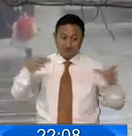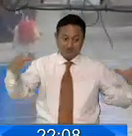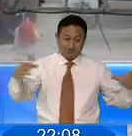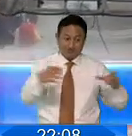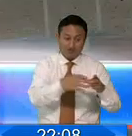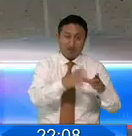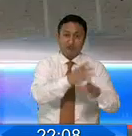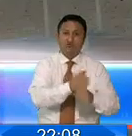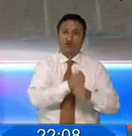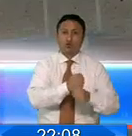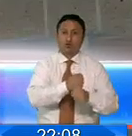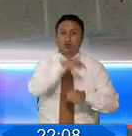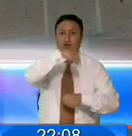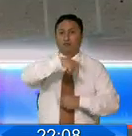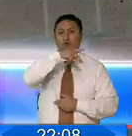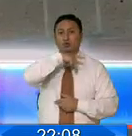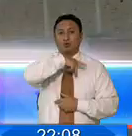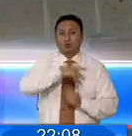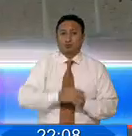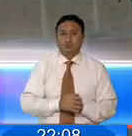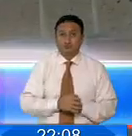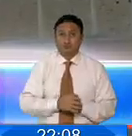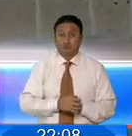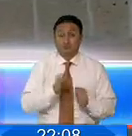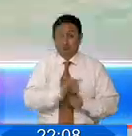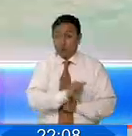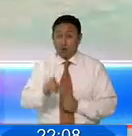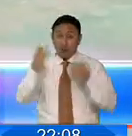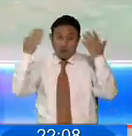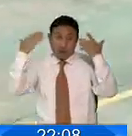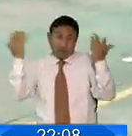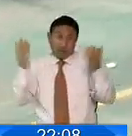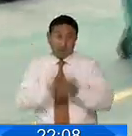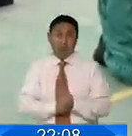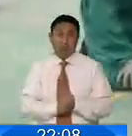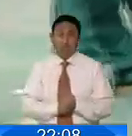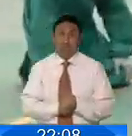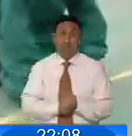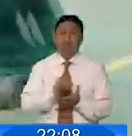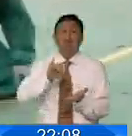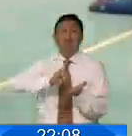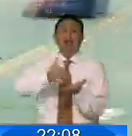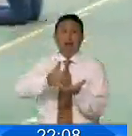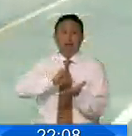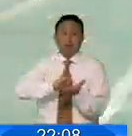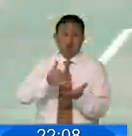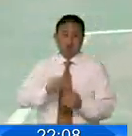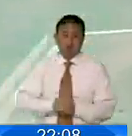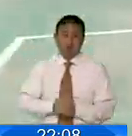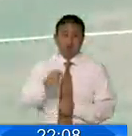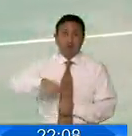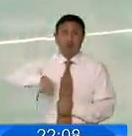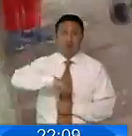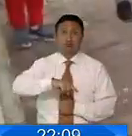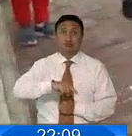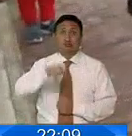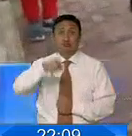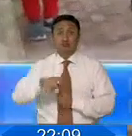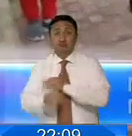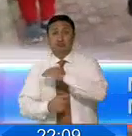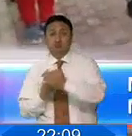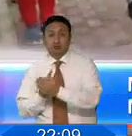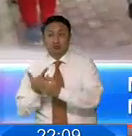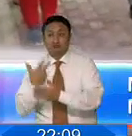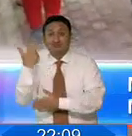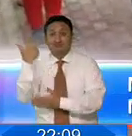especial de seguridad portoviejo así como ya que el en jaramijó el coe cantonal resolvió mantener a la población un aislamiento por tres